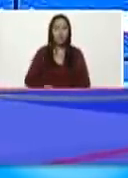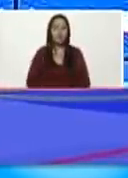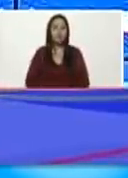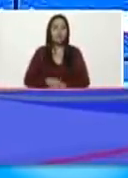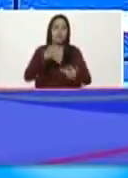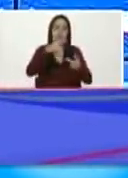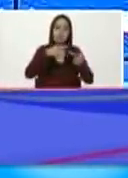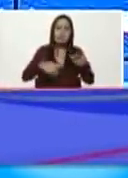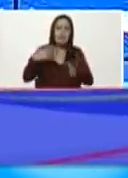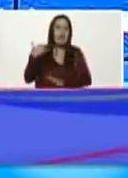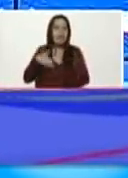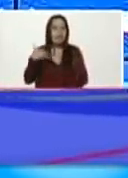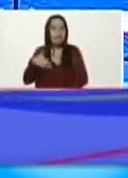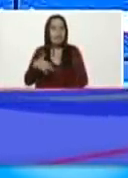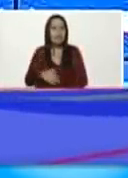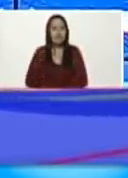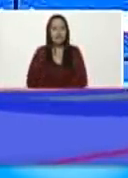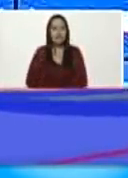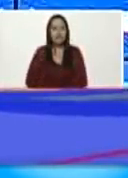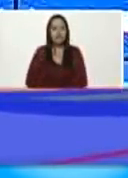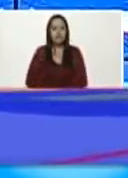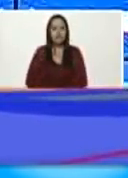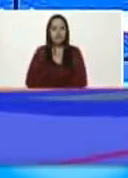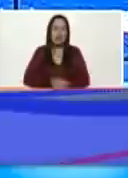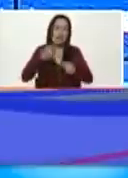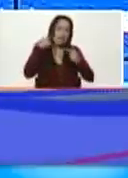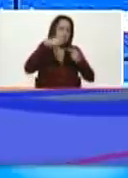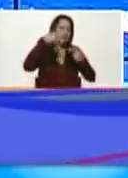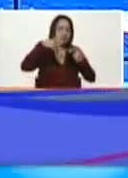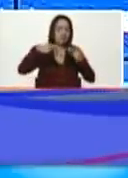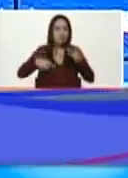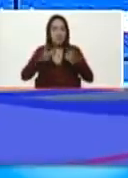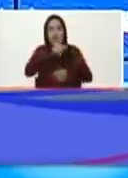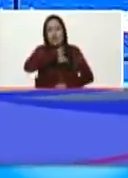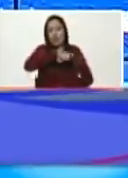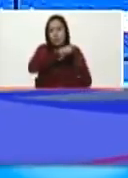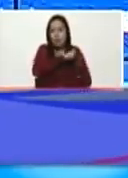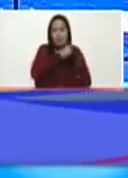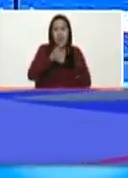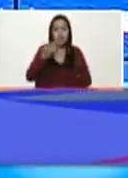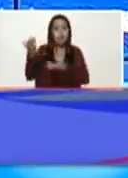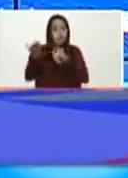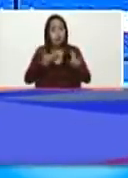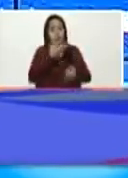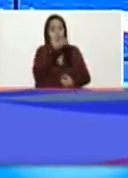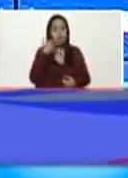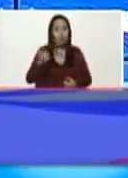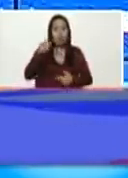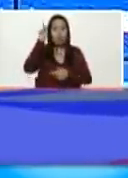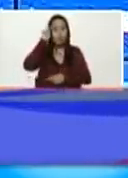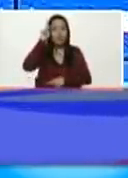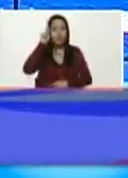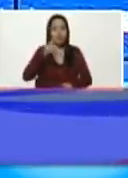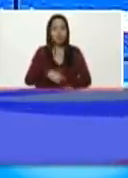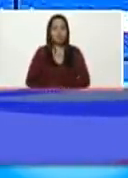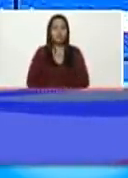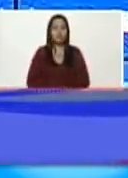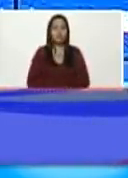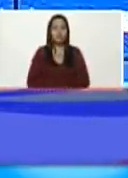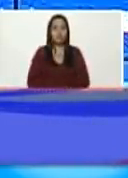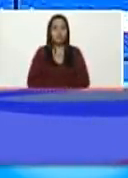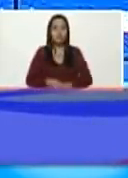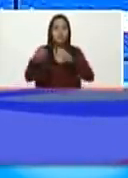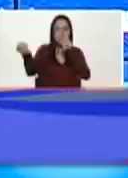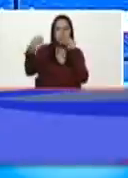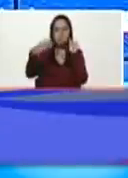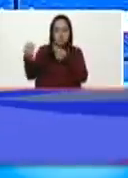Nicaragua, Argentina, etcétera, en España, para que vengan los mejores profesores, para que por vía